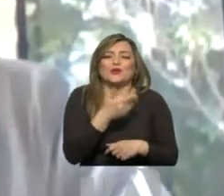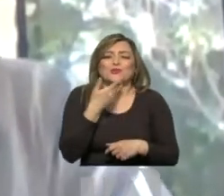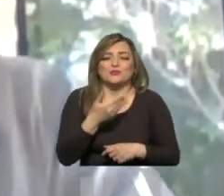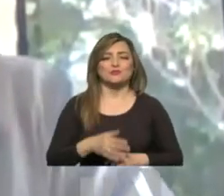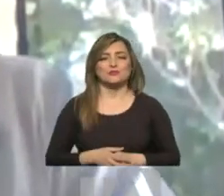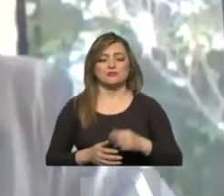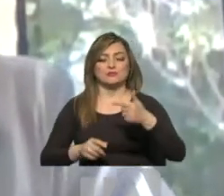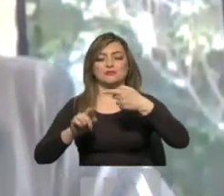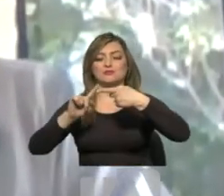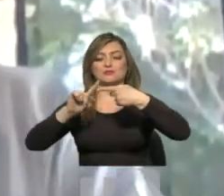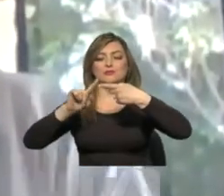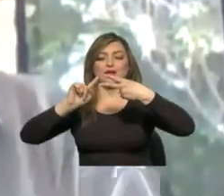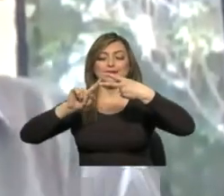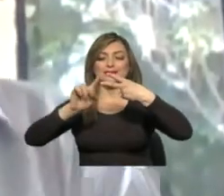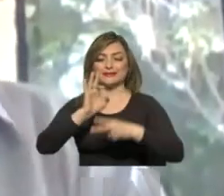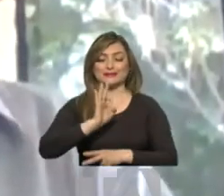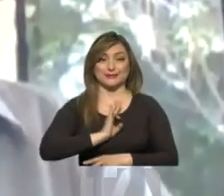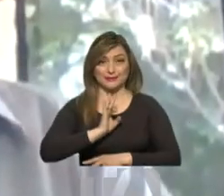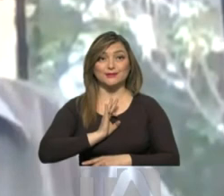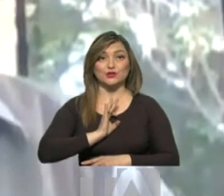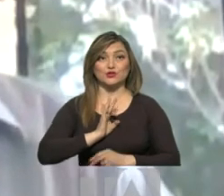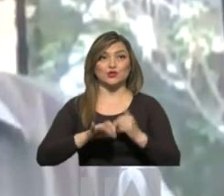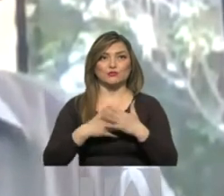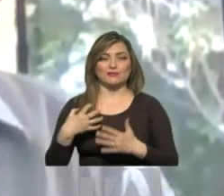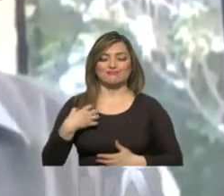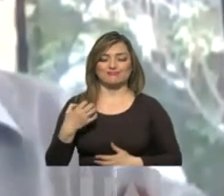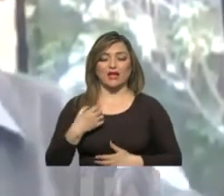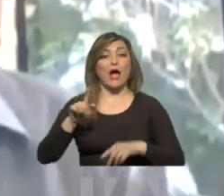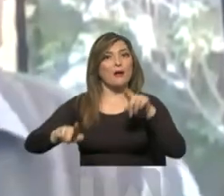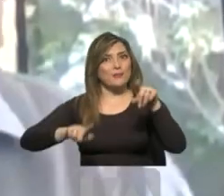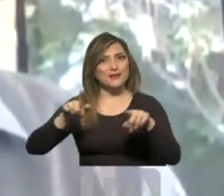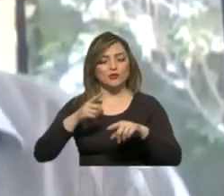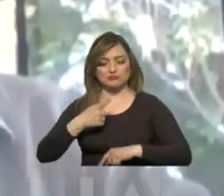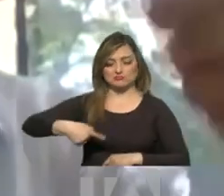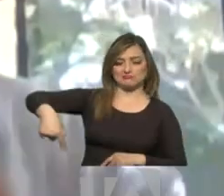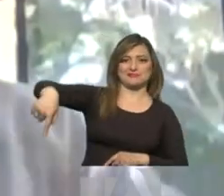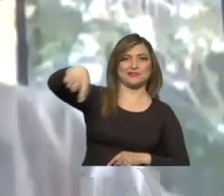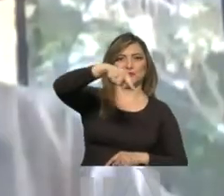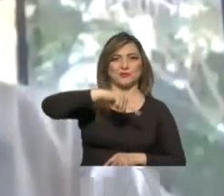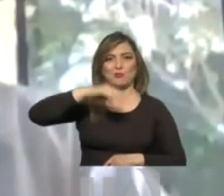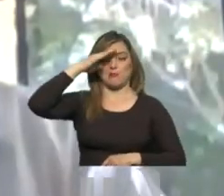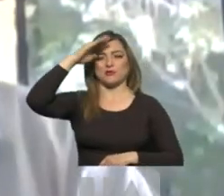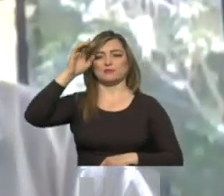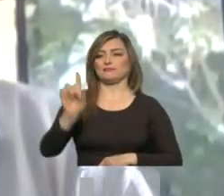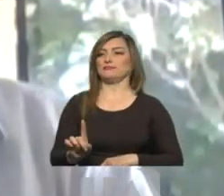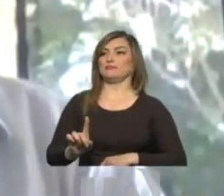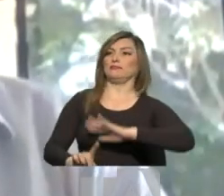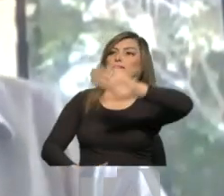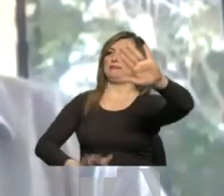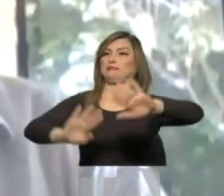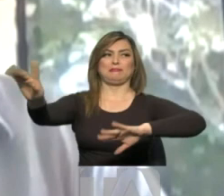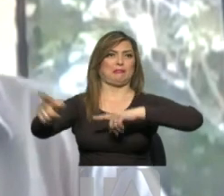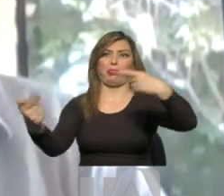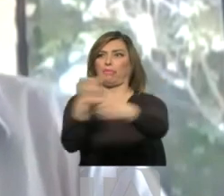el tema técnico. Todos nos quejamos de que a veces en un redondel se ponen a dirigir el